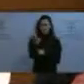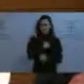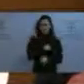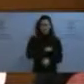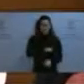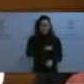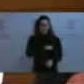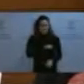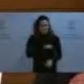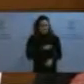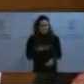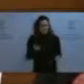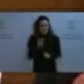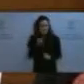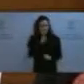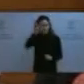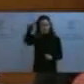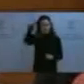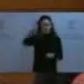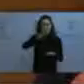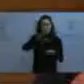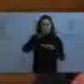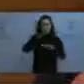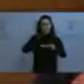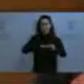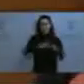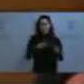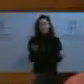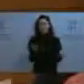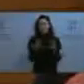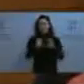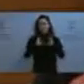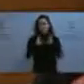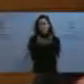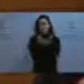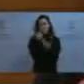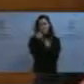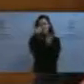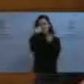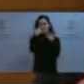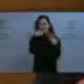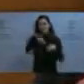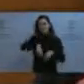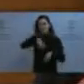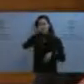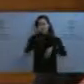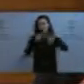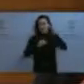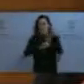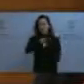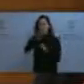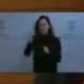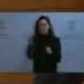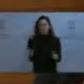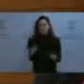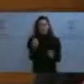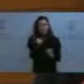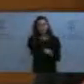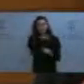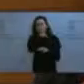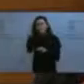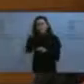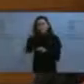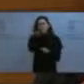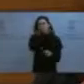primeros también pioneros en el mundo y que es uno de los parajes más